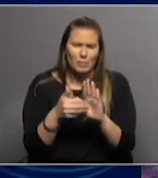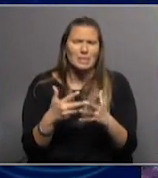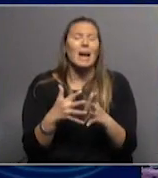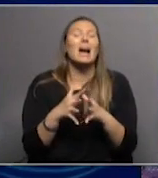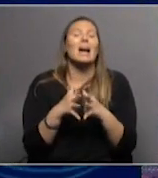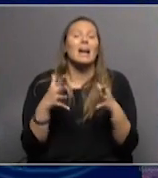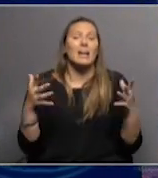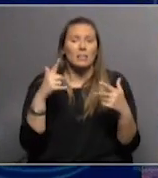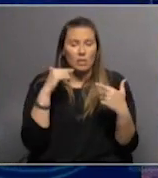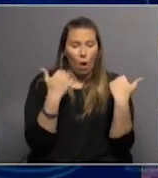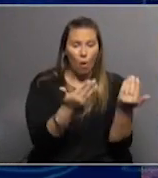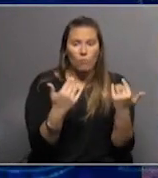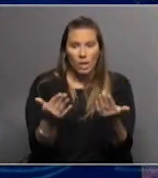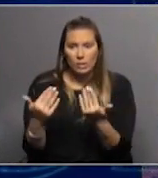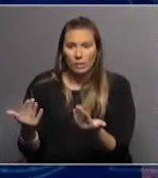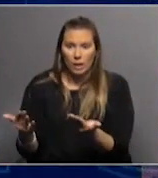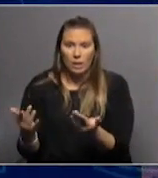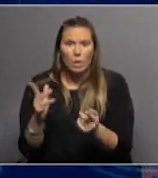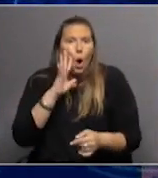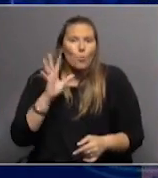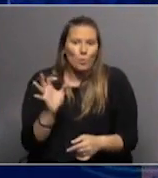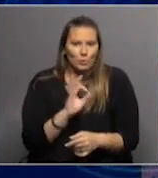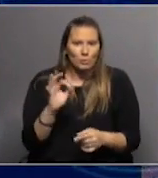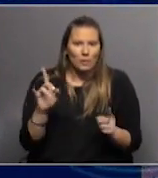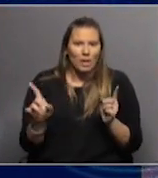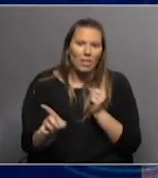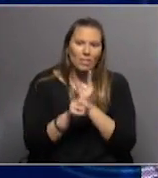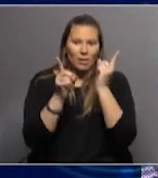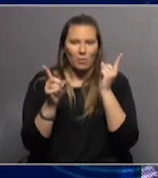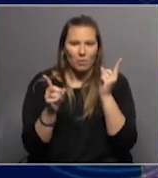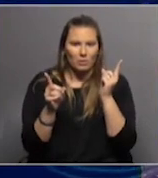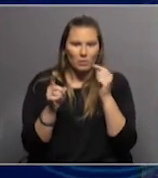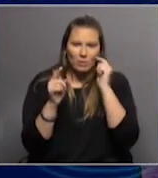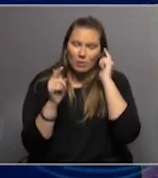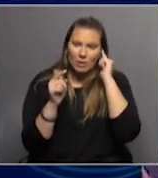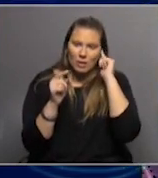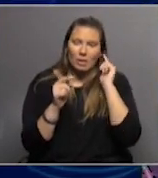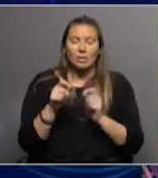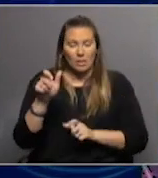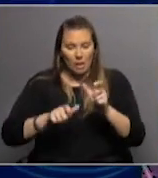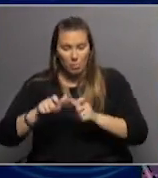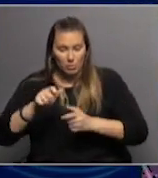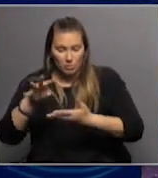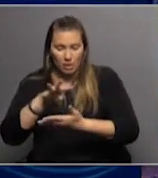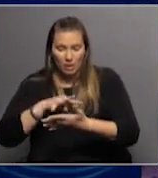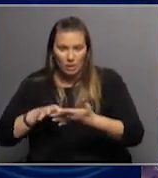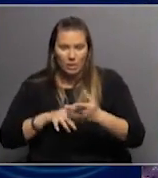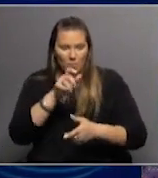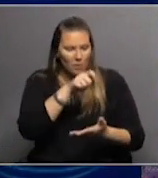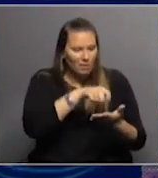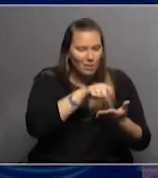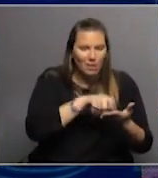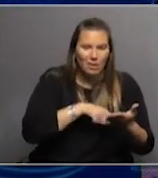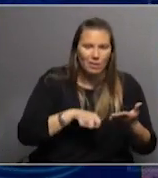grande la oferta y son tan grandes las oportunidades de encuentro que se dan entre el público lector y el que